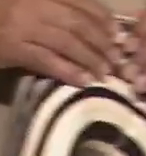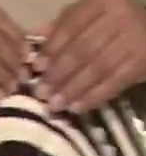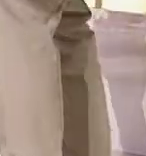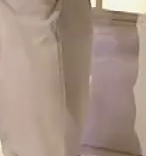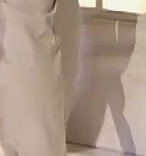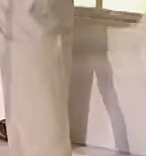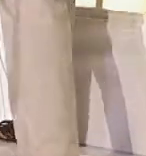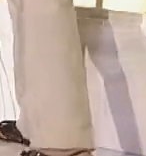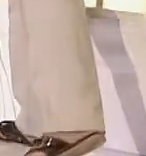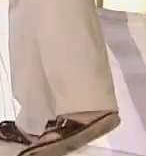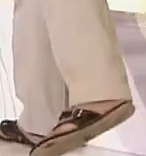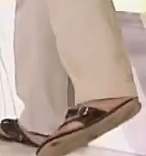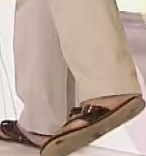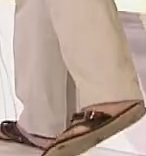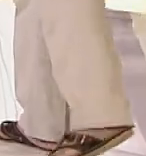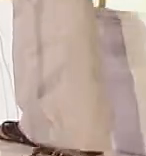Marco Vinicio,